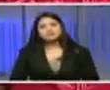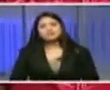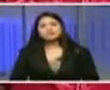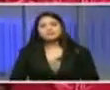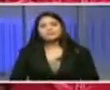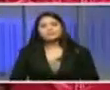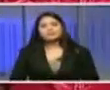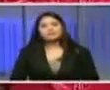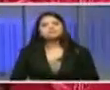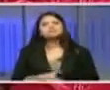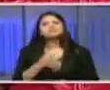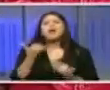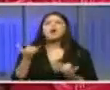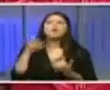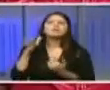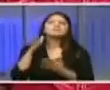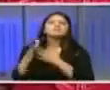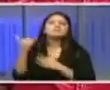¿Dónde están ahora?